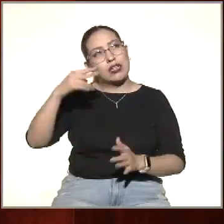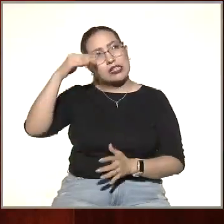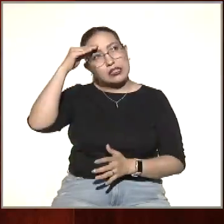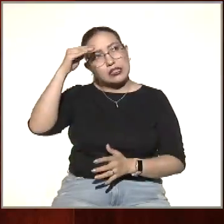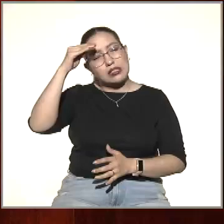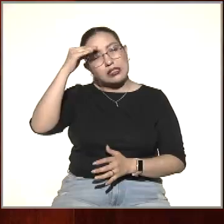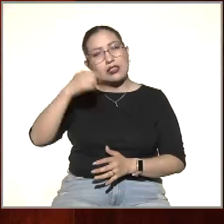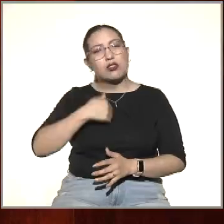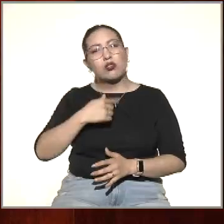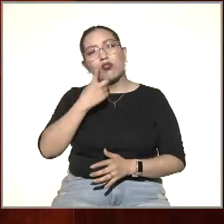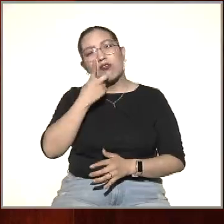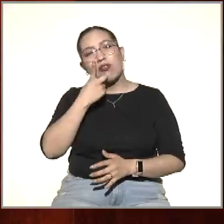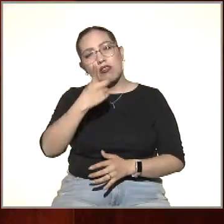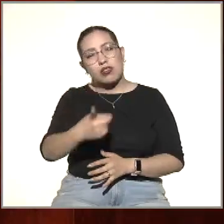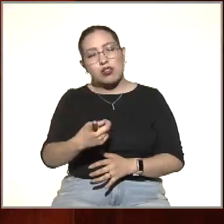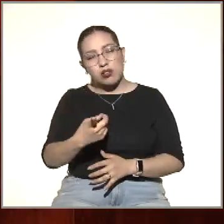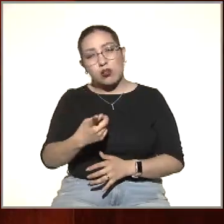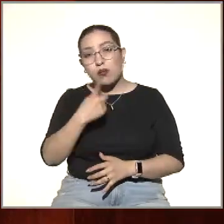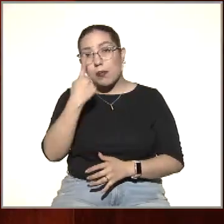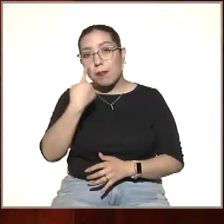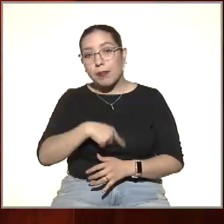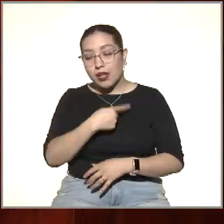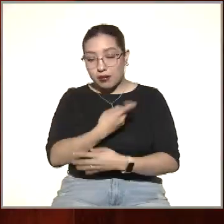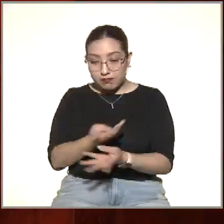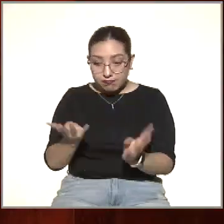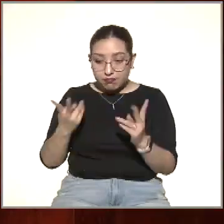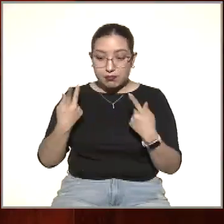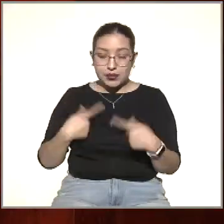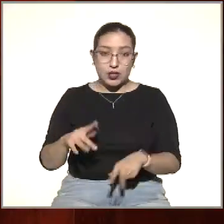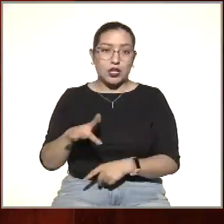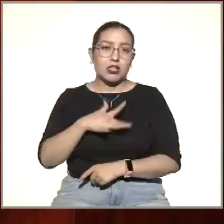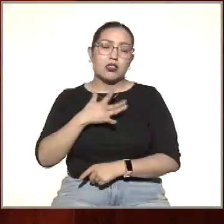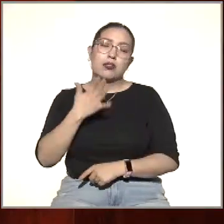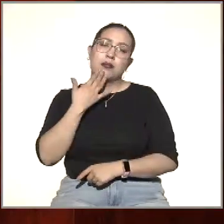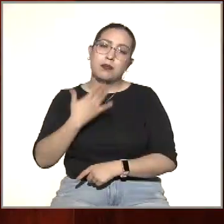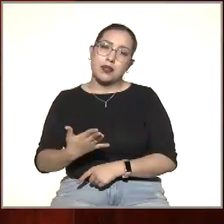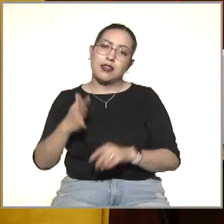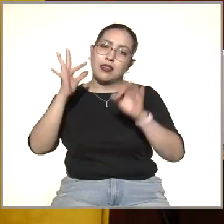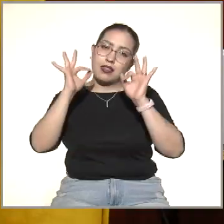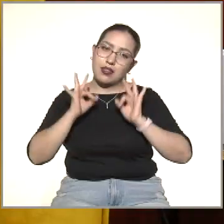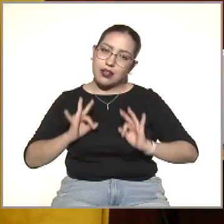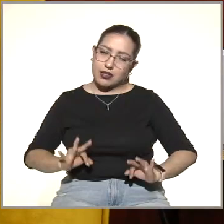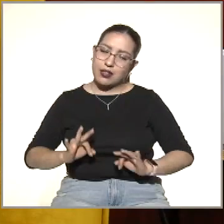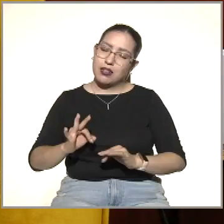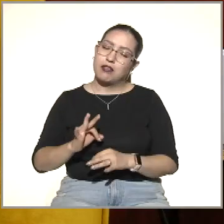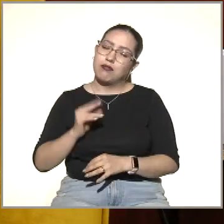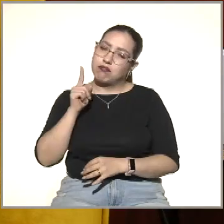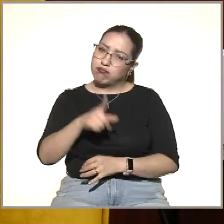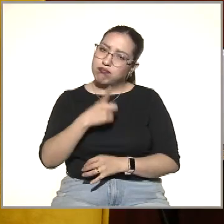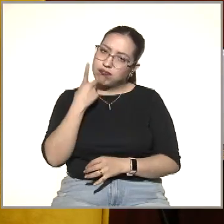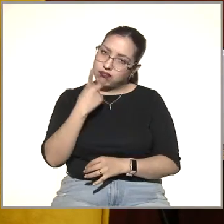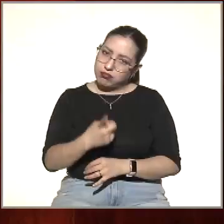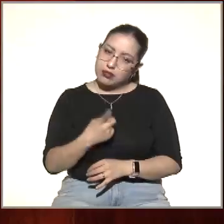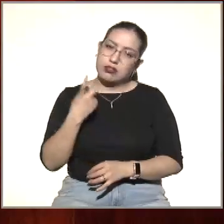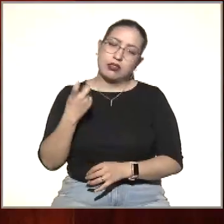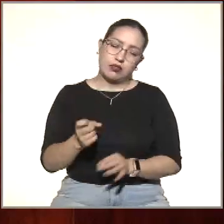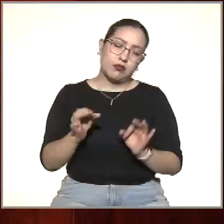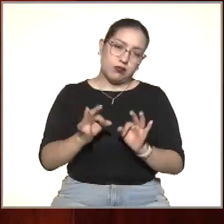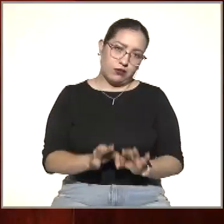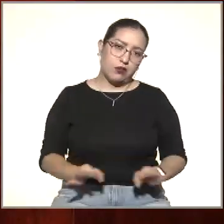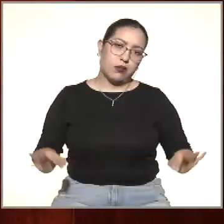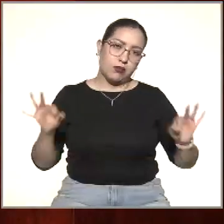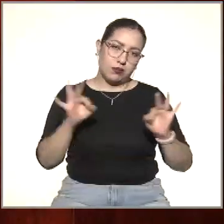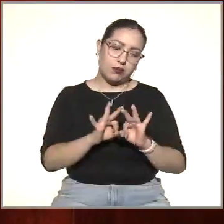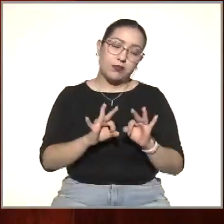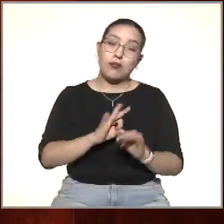para que no solamente las personas se sientan muy bien, sino tú te sientas tranquilo con lo que tú estás diciendo también, ¿no? Creo que esto es importante. Y la